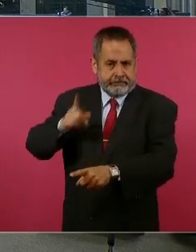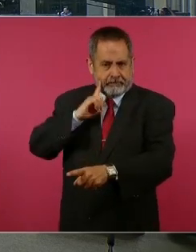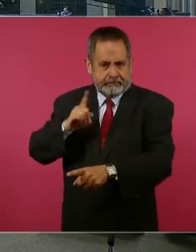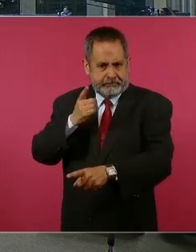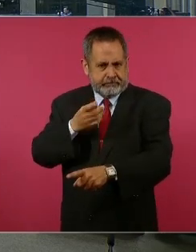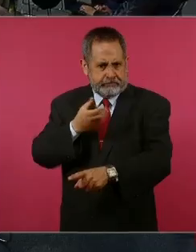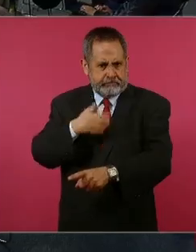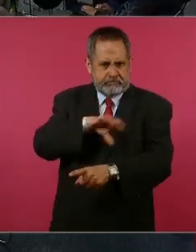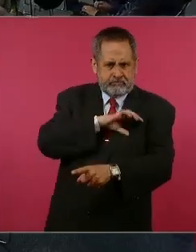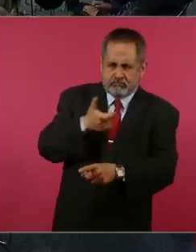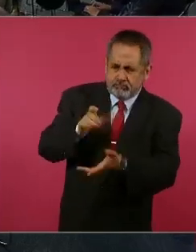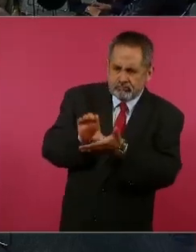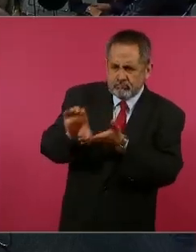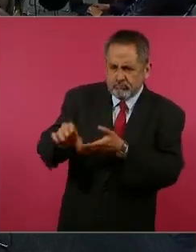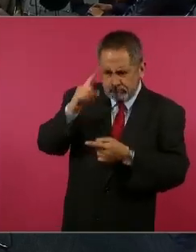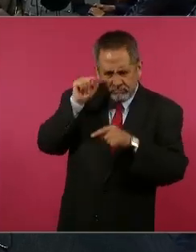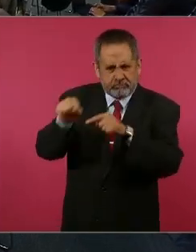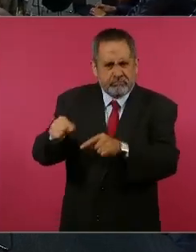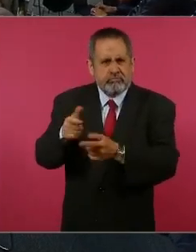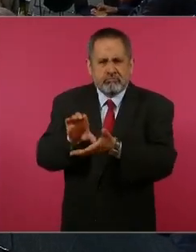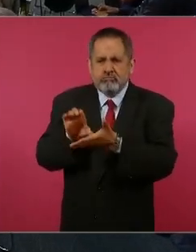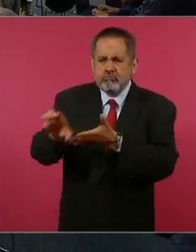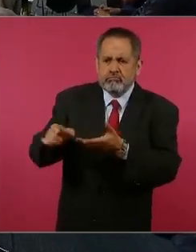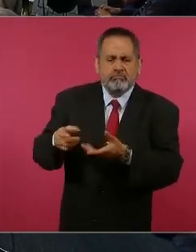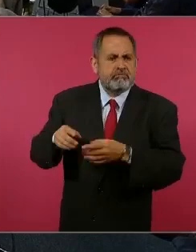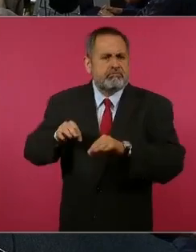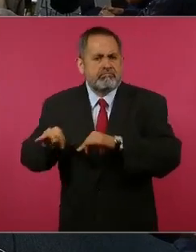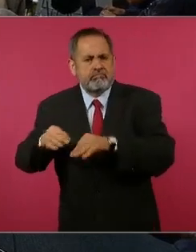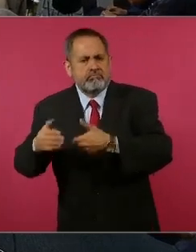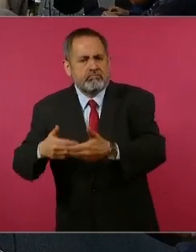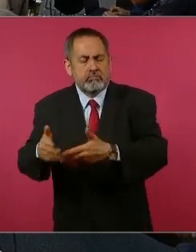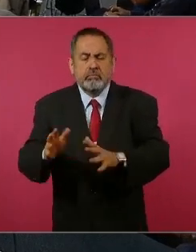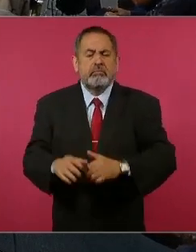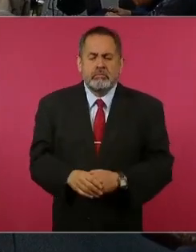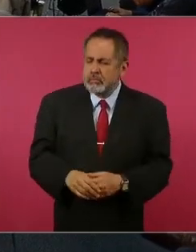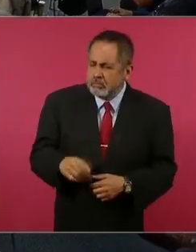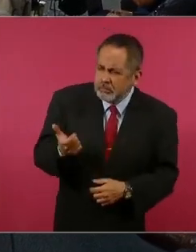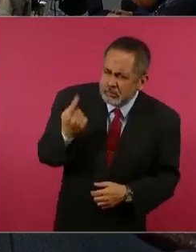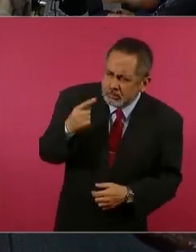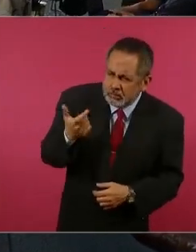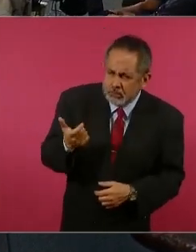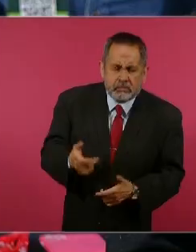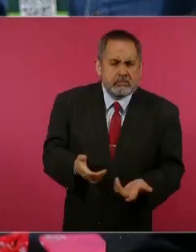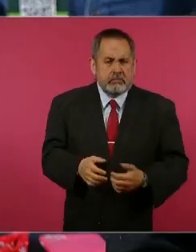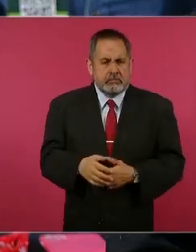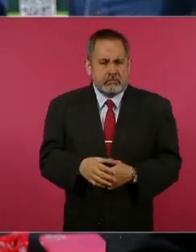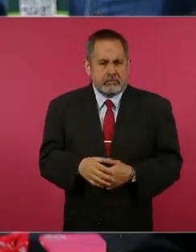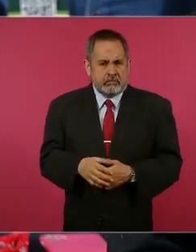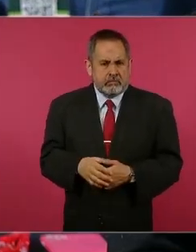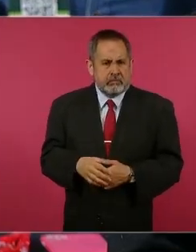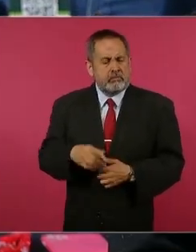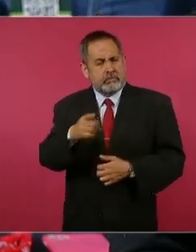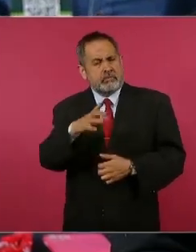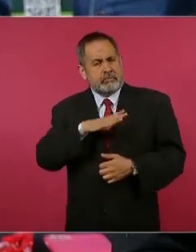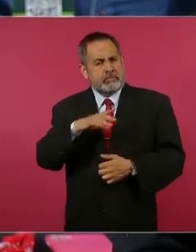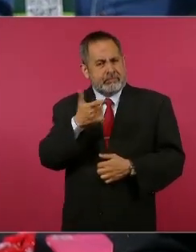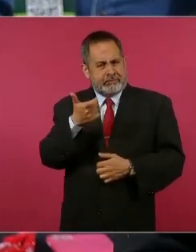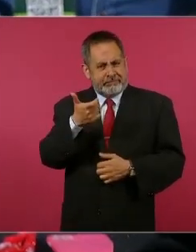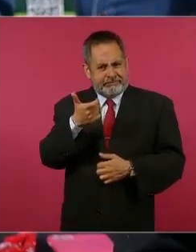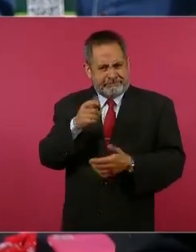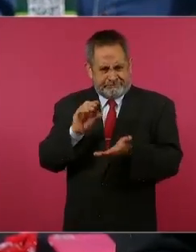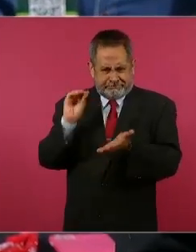un dinero para ella? ¿Y de cuánto es? ¿Dinero para? ¿Tiene dinero suficiente o hay una partida